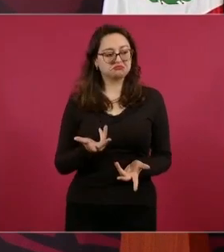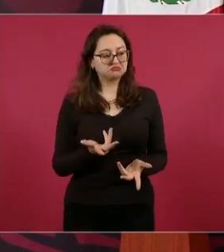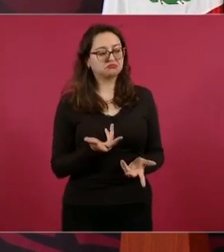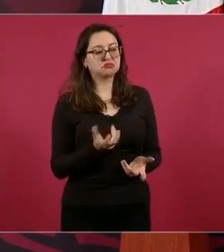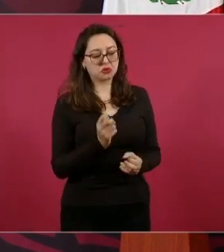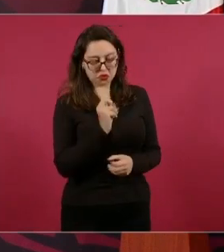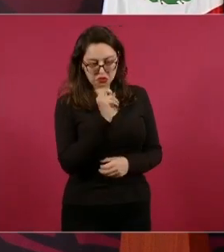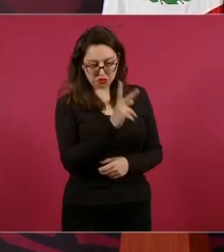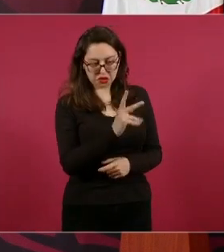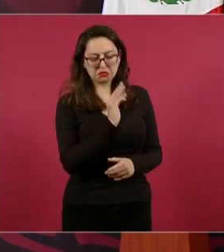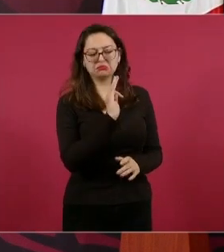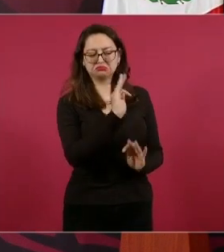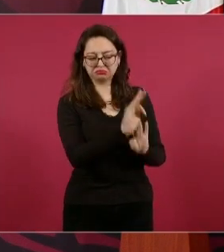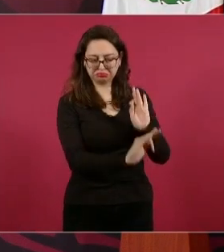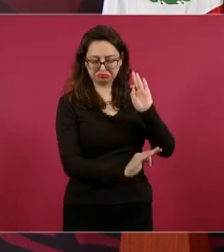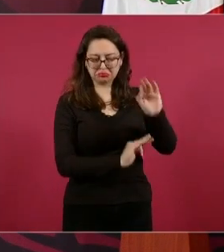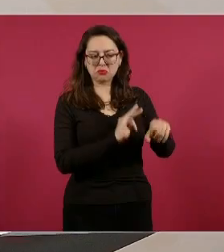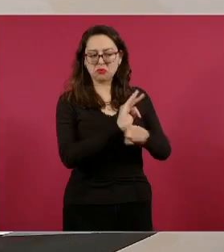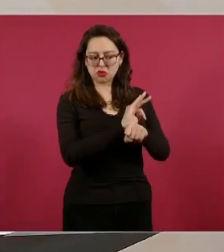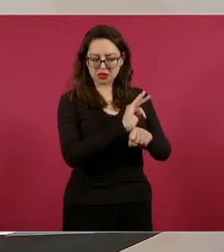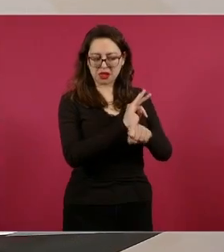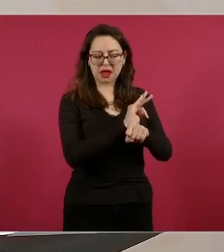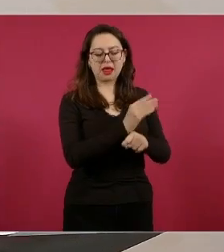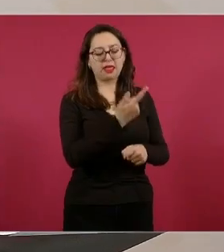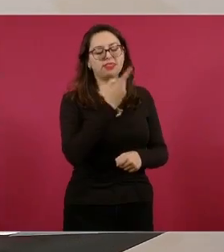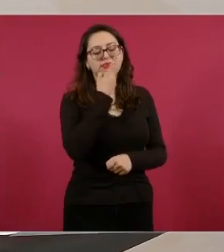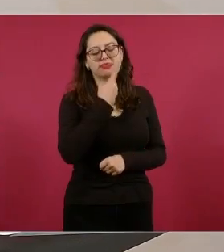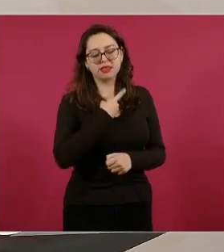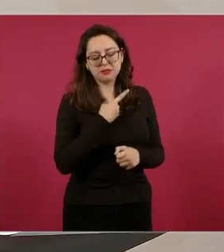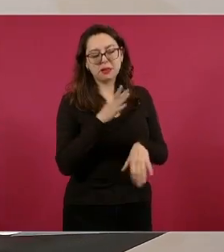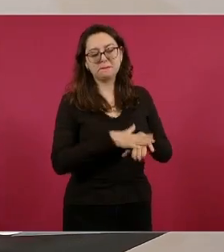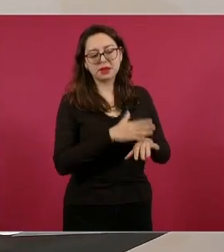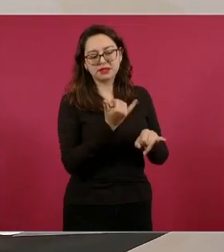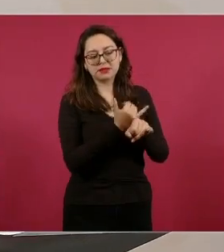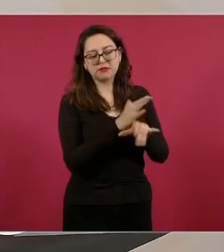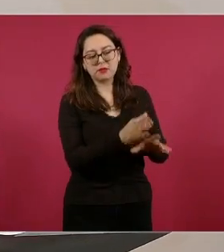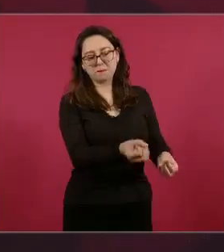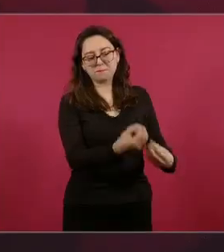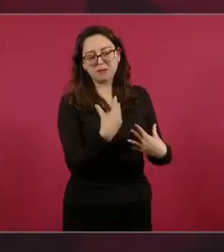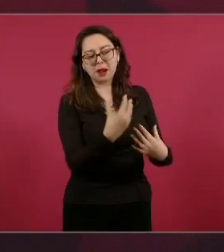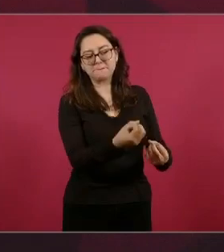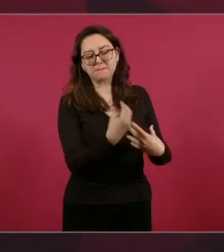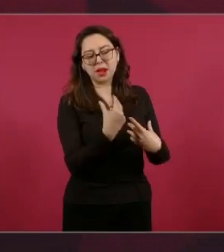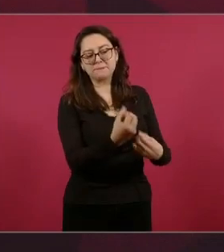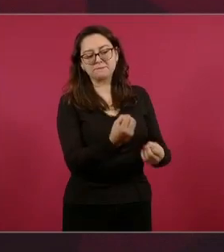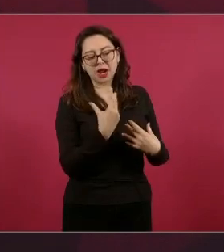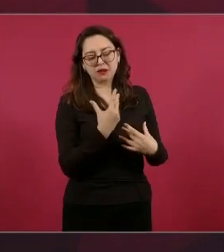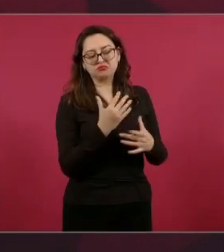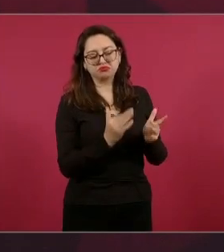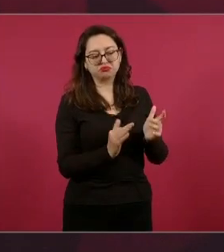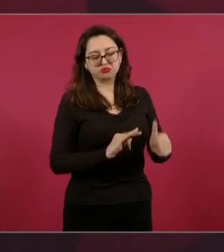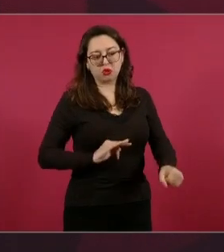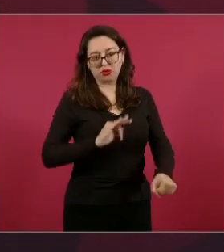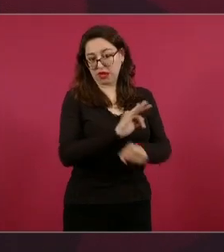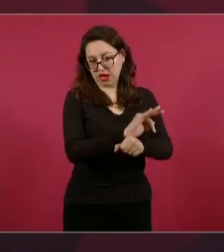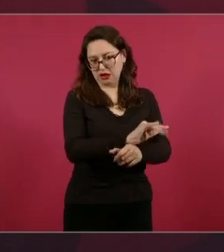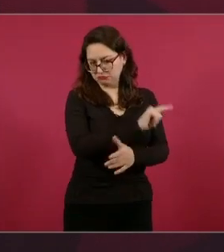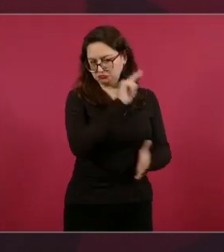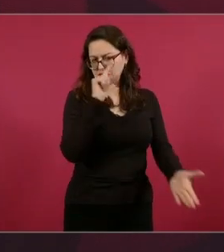consideraciones con ellos en el marco de la legalidad,